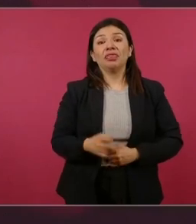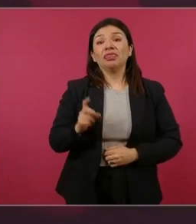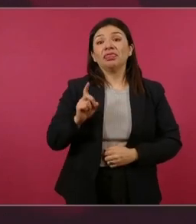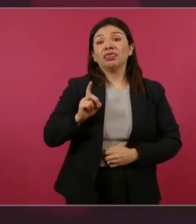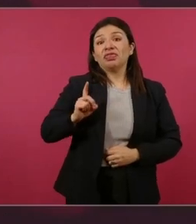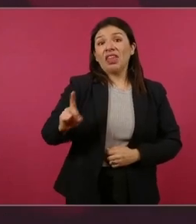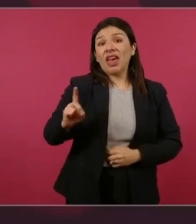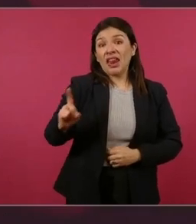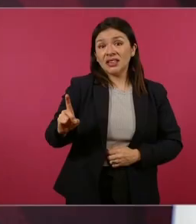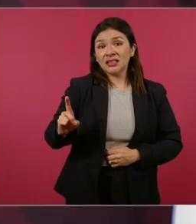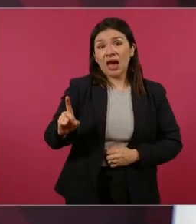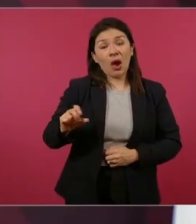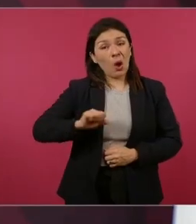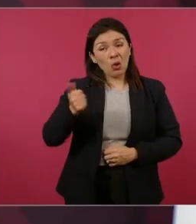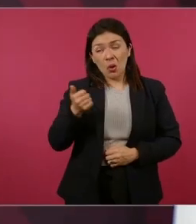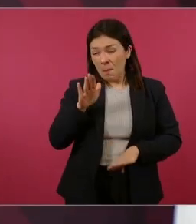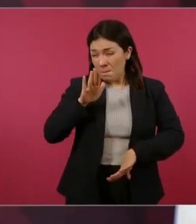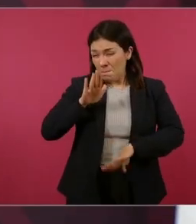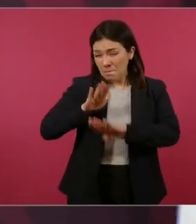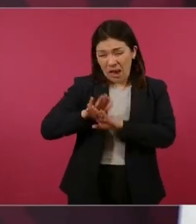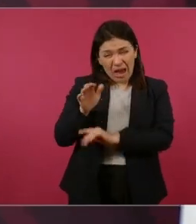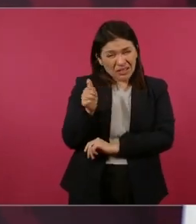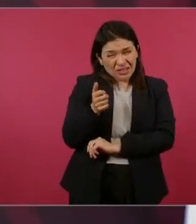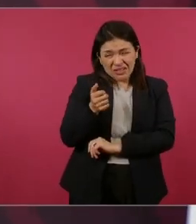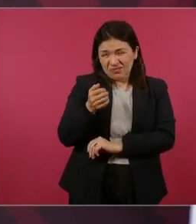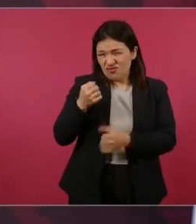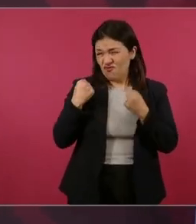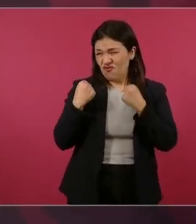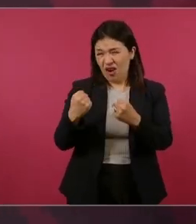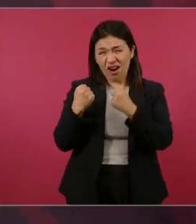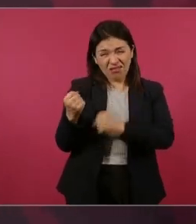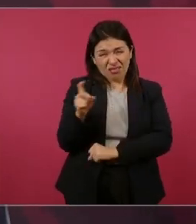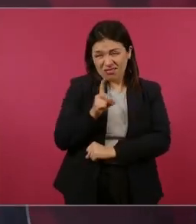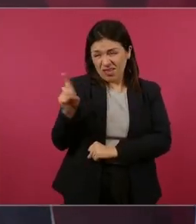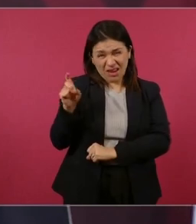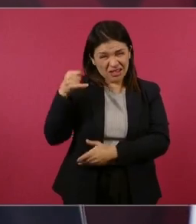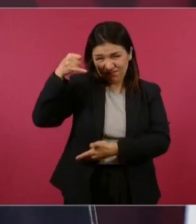ultraderecha, no. O cuando dicen